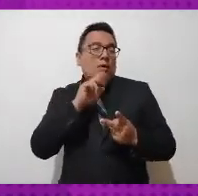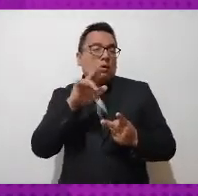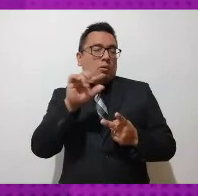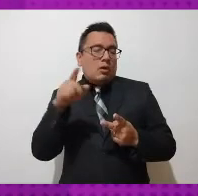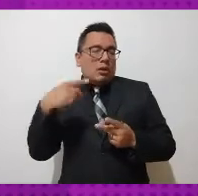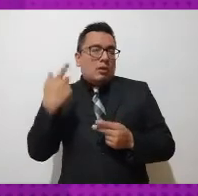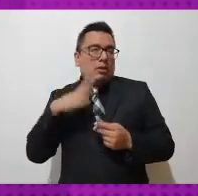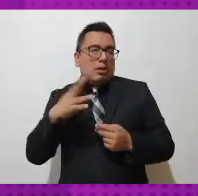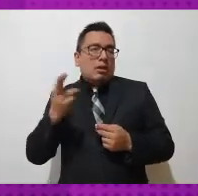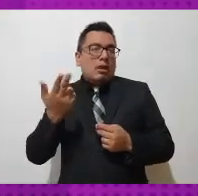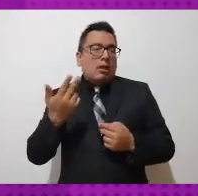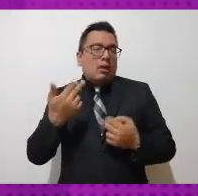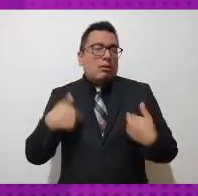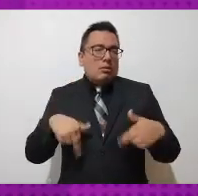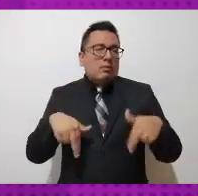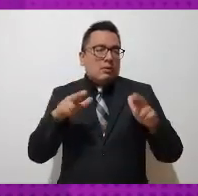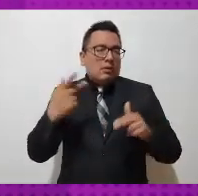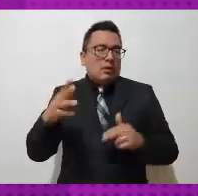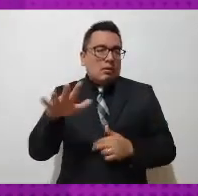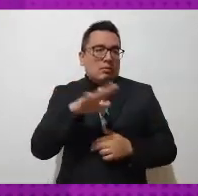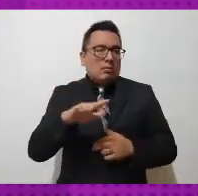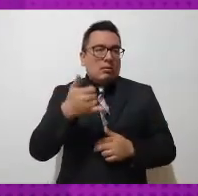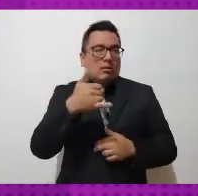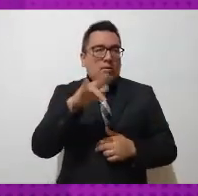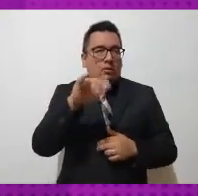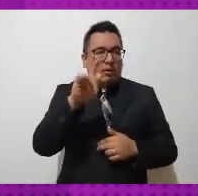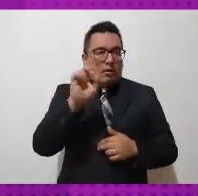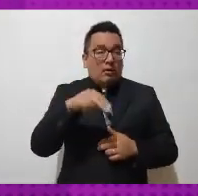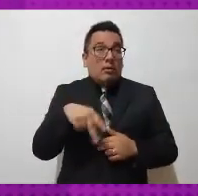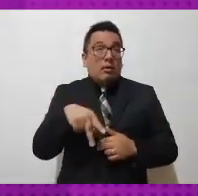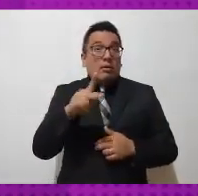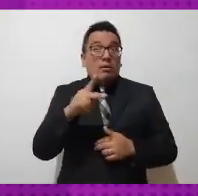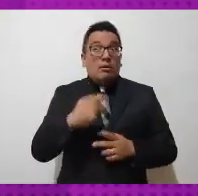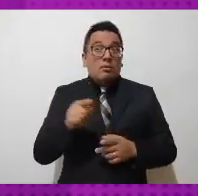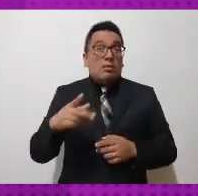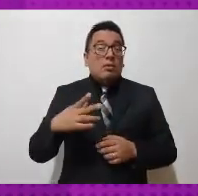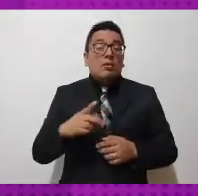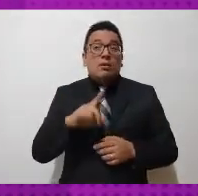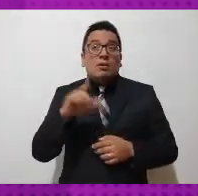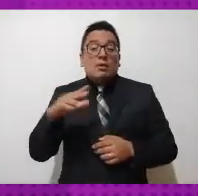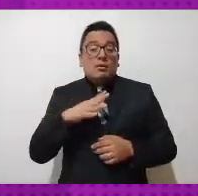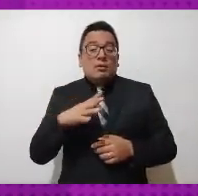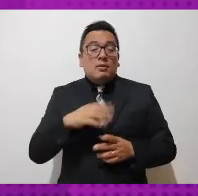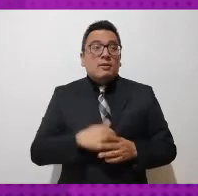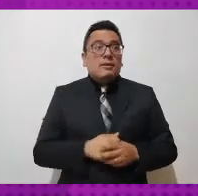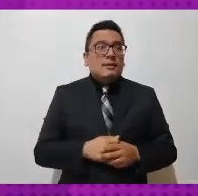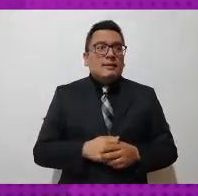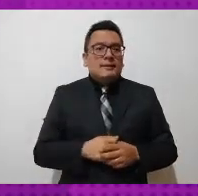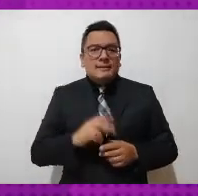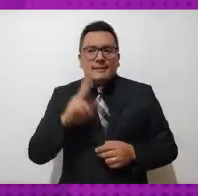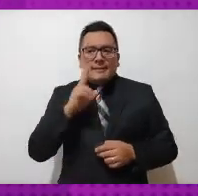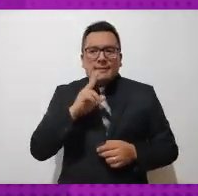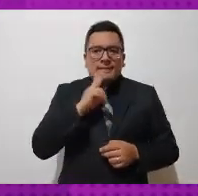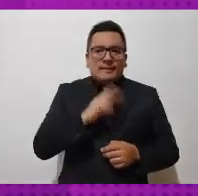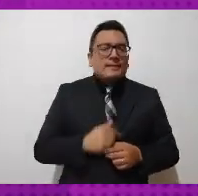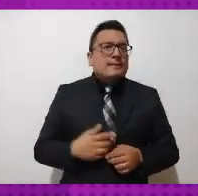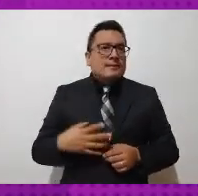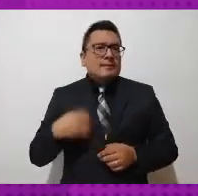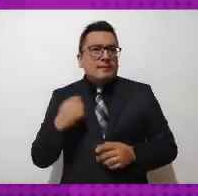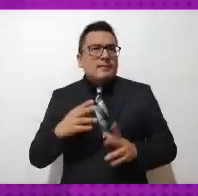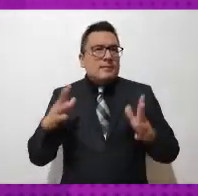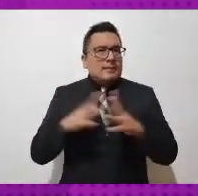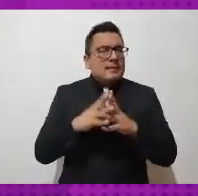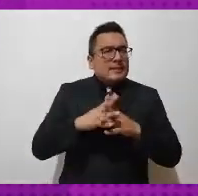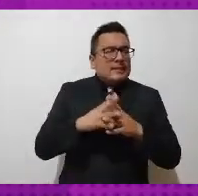primera regidora del Ayuntamiento de Yucatán. Sin embargo, la lucha revolucionaria les hizo estar en el cargo muy poco